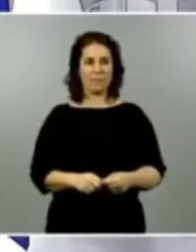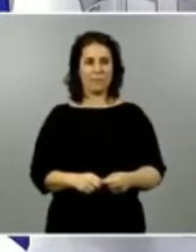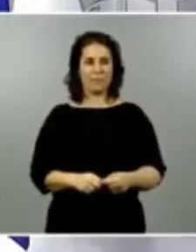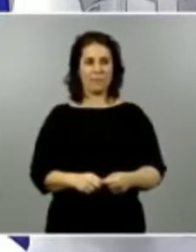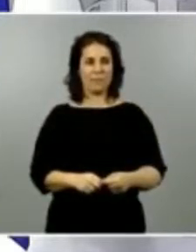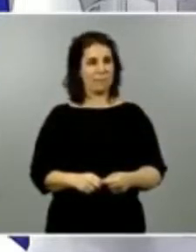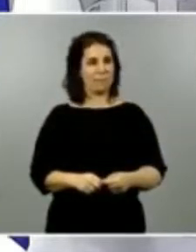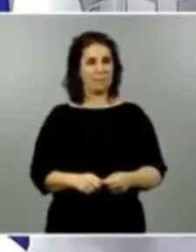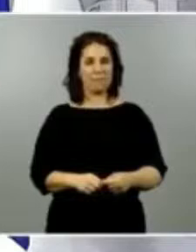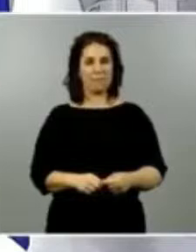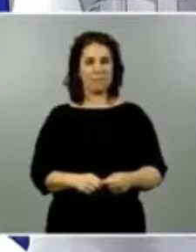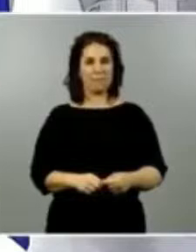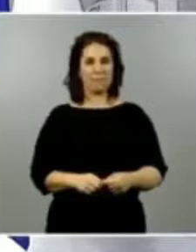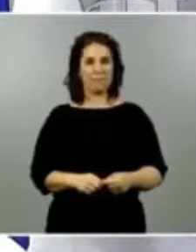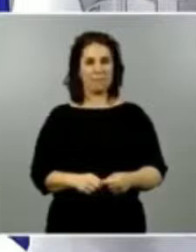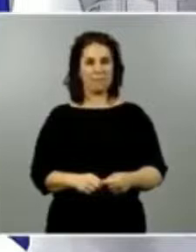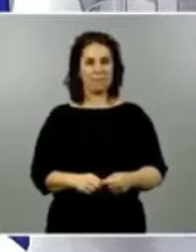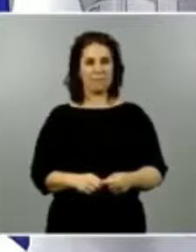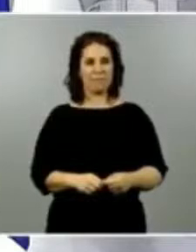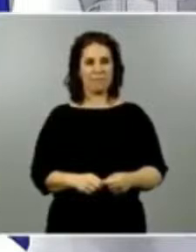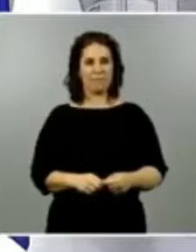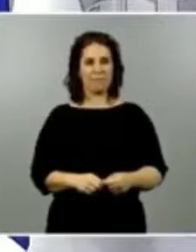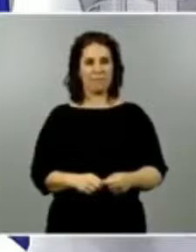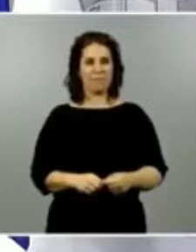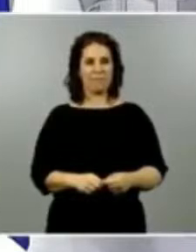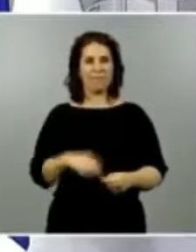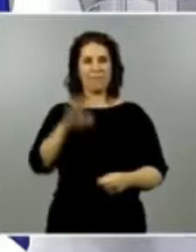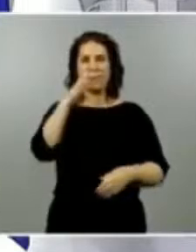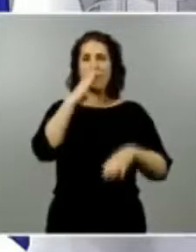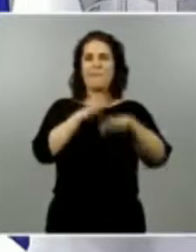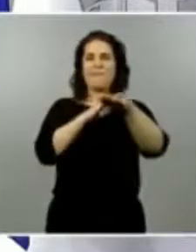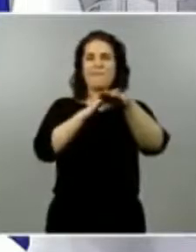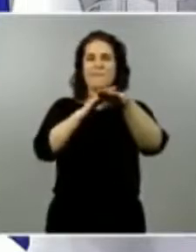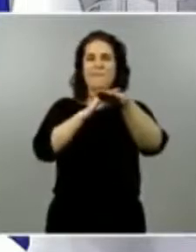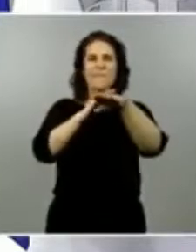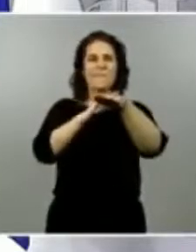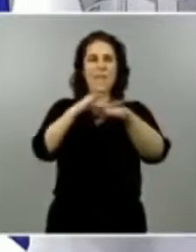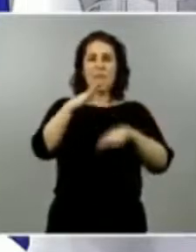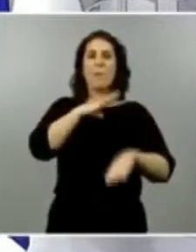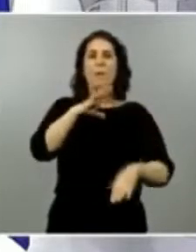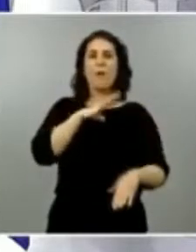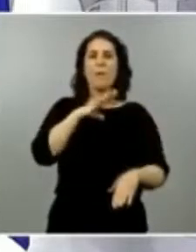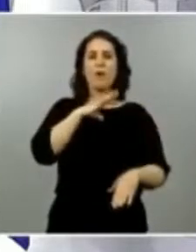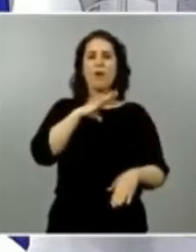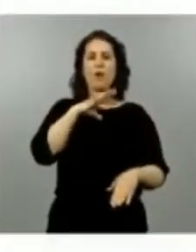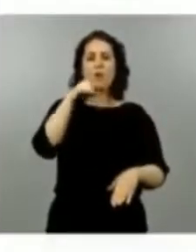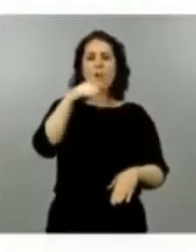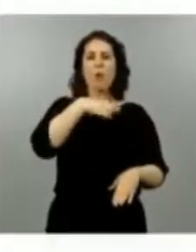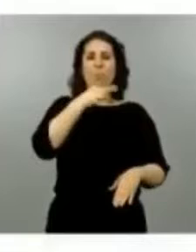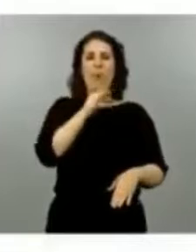tiene usted que elegir si puede reformular los lados